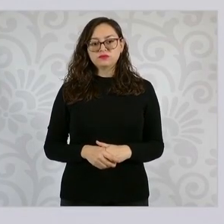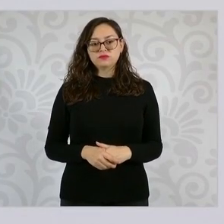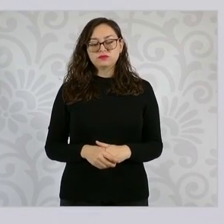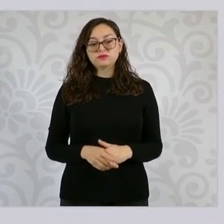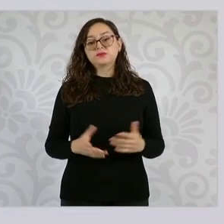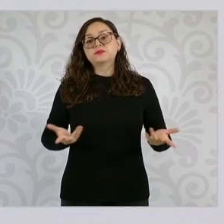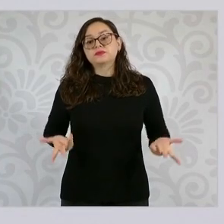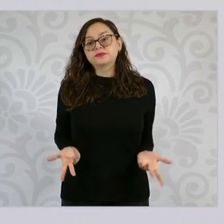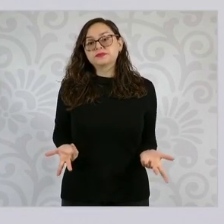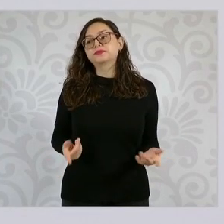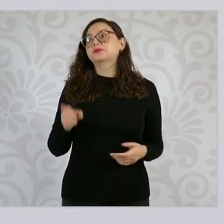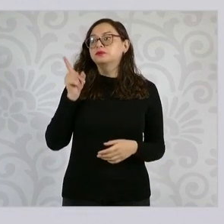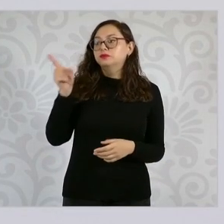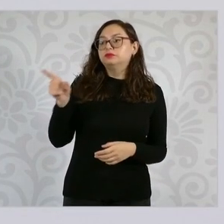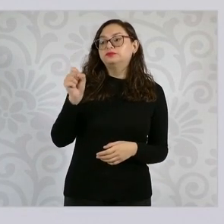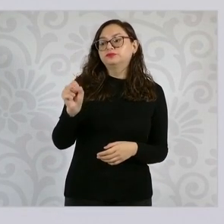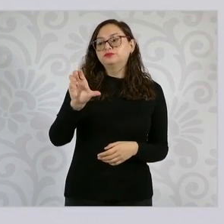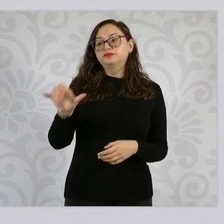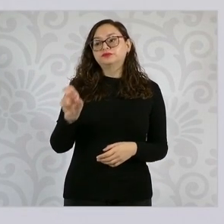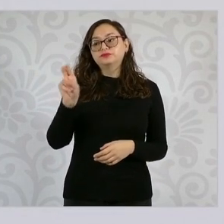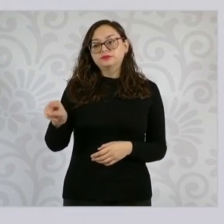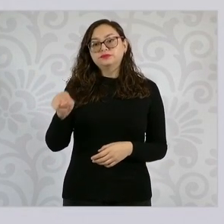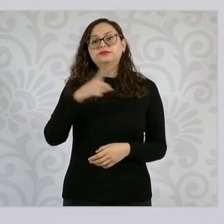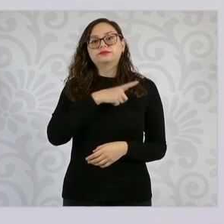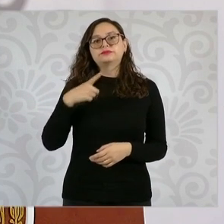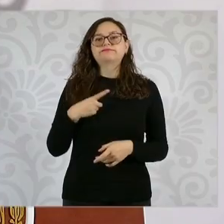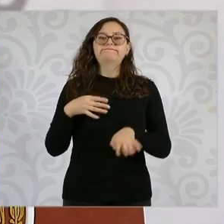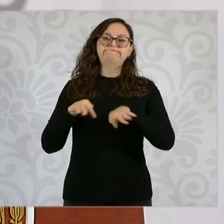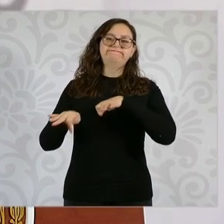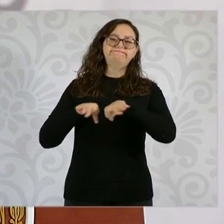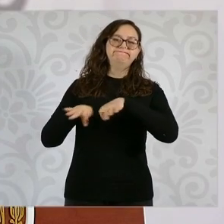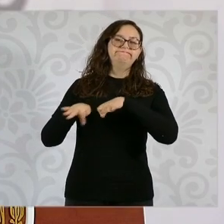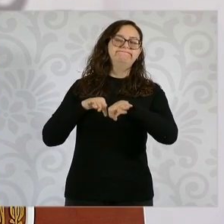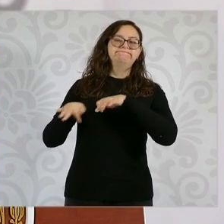tareas. La primera, pues, es enviar para que